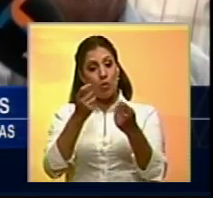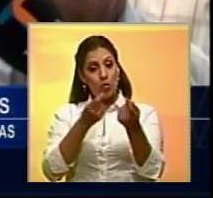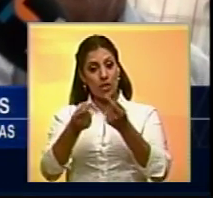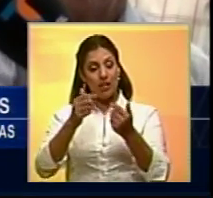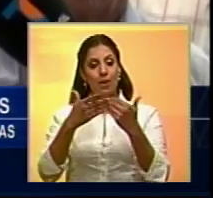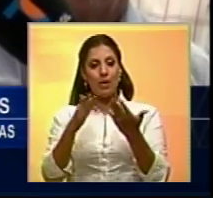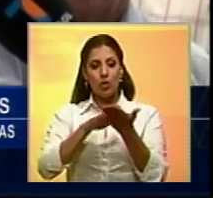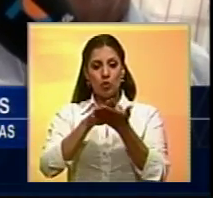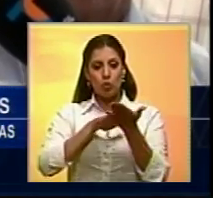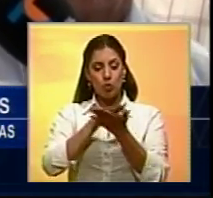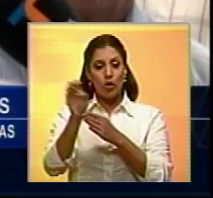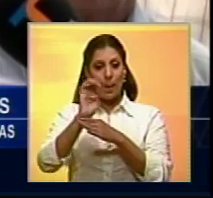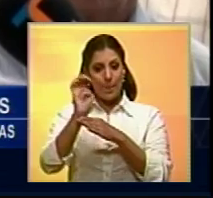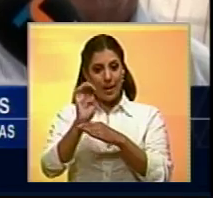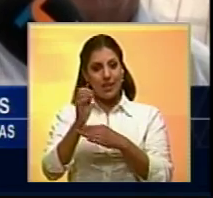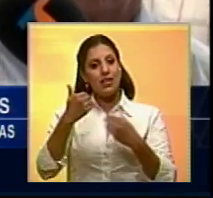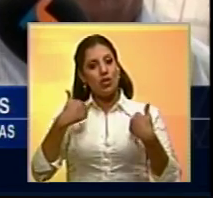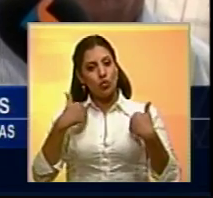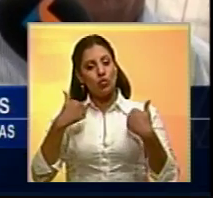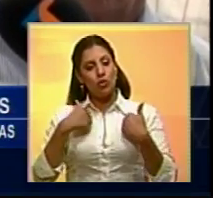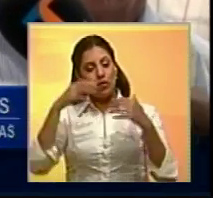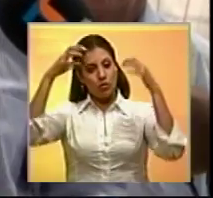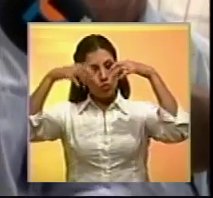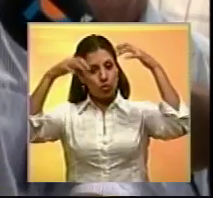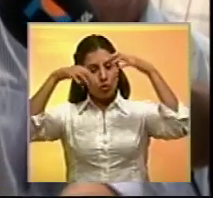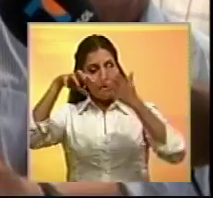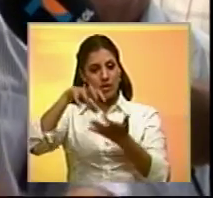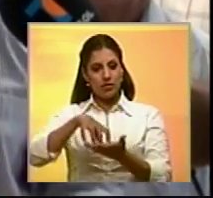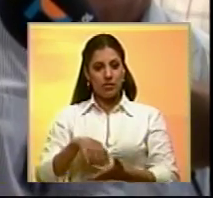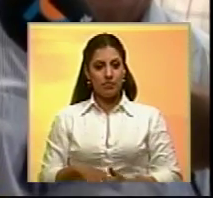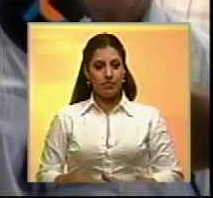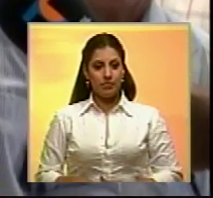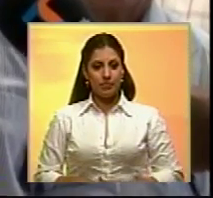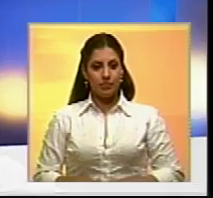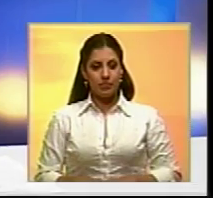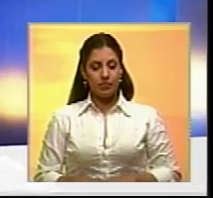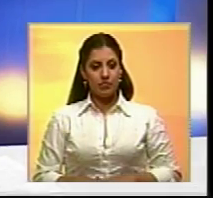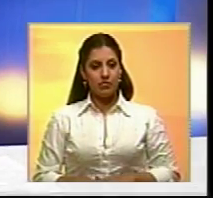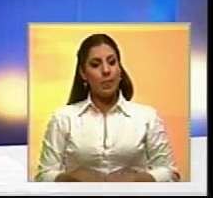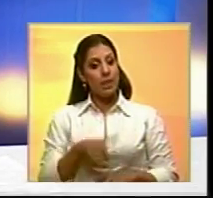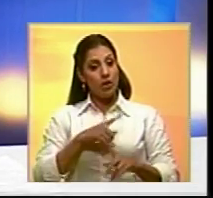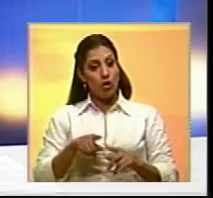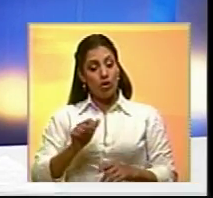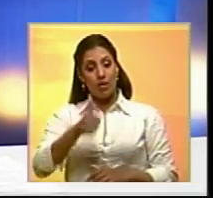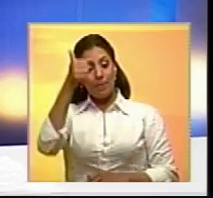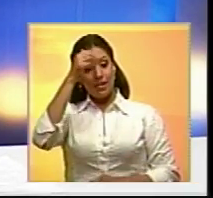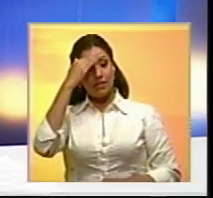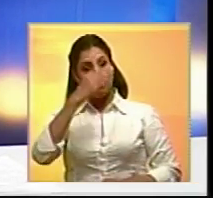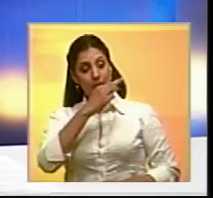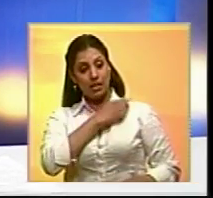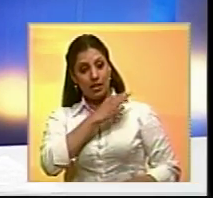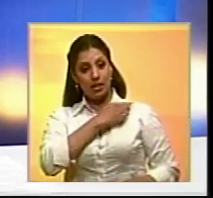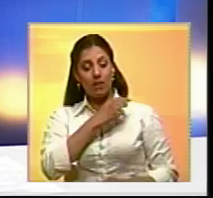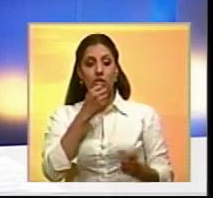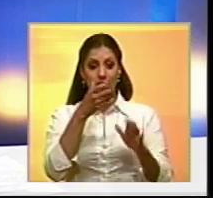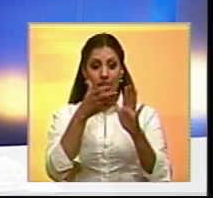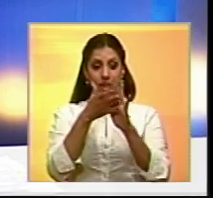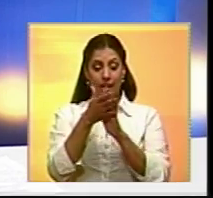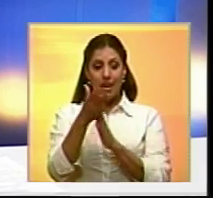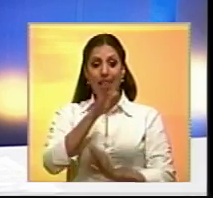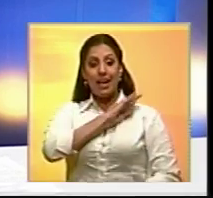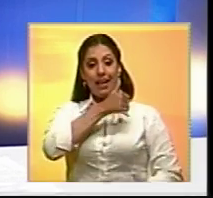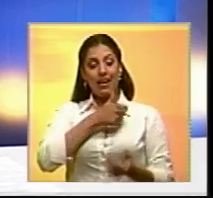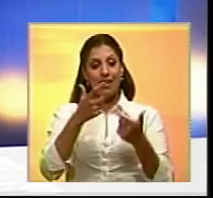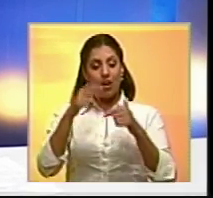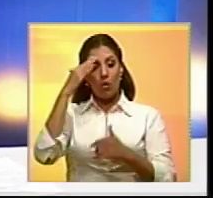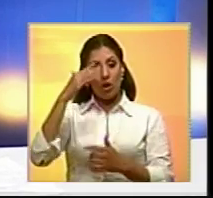recursos para resolver la emergencia que se han presentado por las lluvias en la región. El mayor general Antonio Benavides Torres, comandante